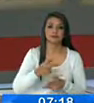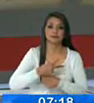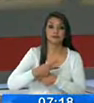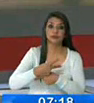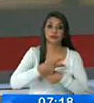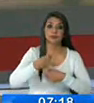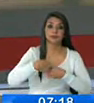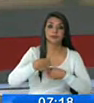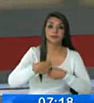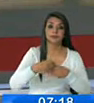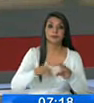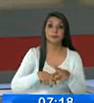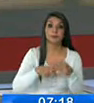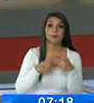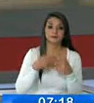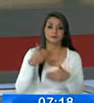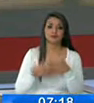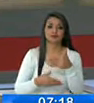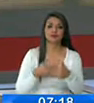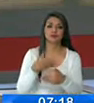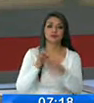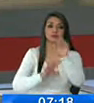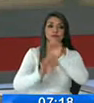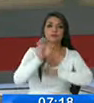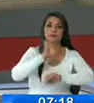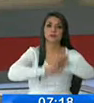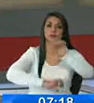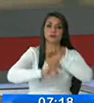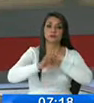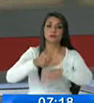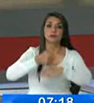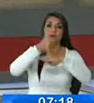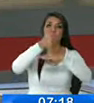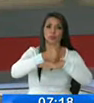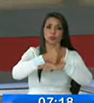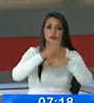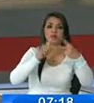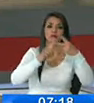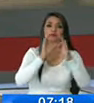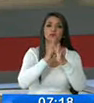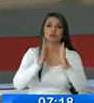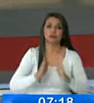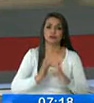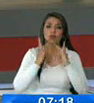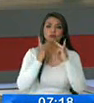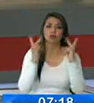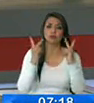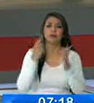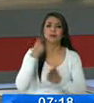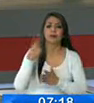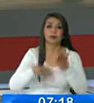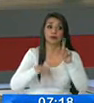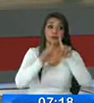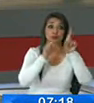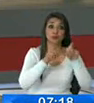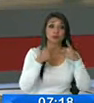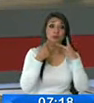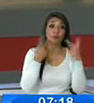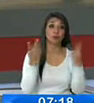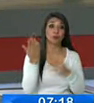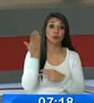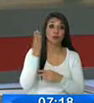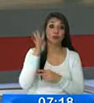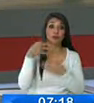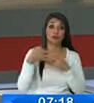Participación arrancó con el proceso de evaluación. Esto de las autoridades y funcionarios para aplicar el mandato de la consulta popular del pasado